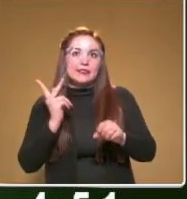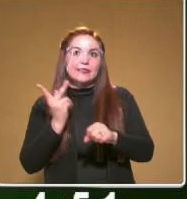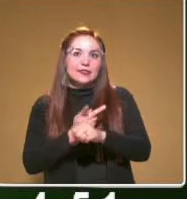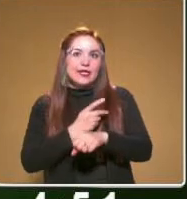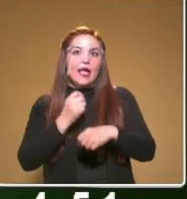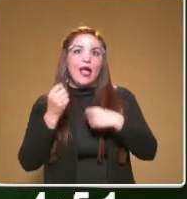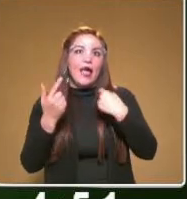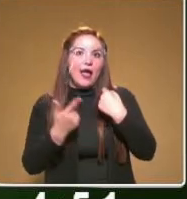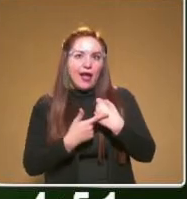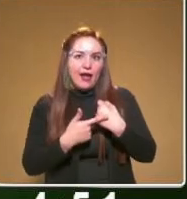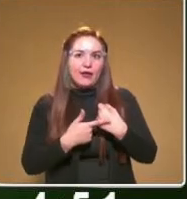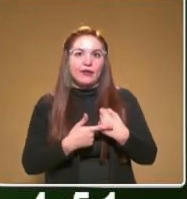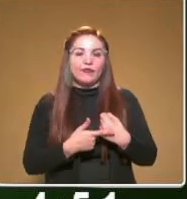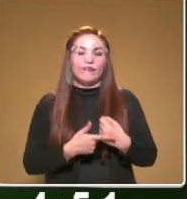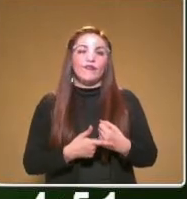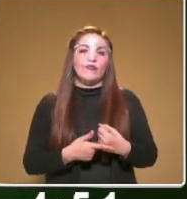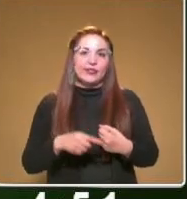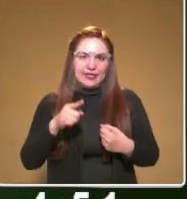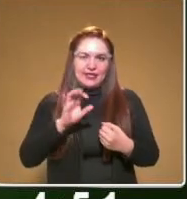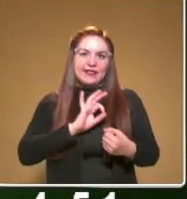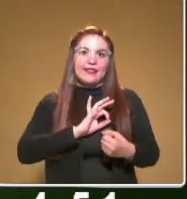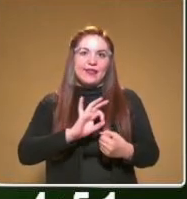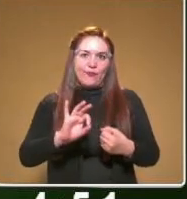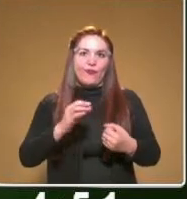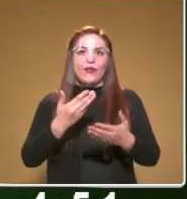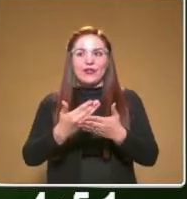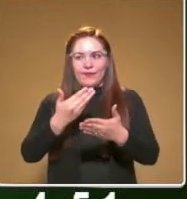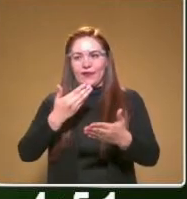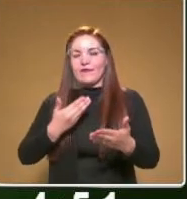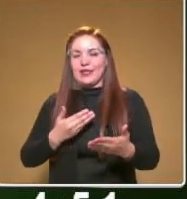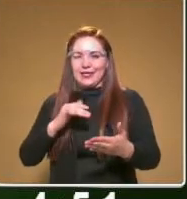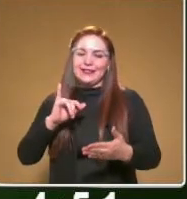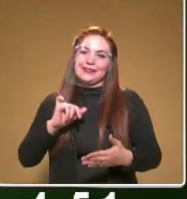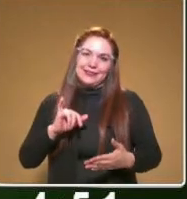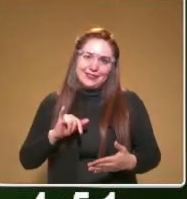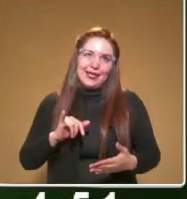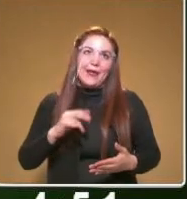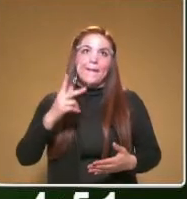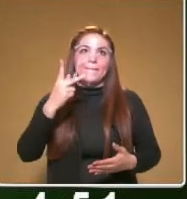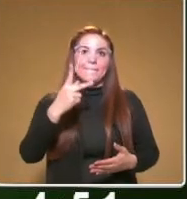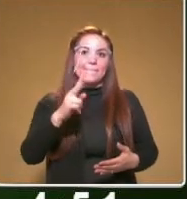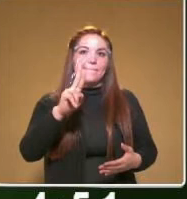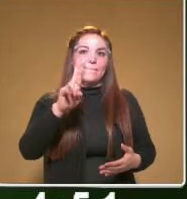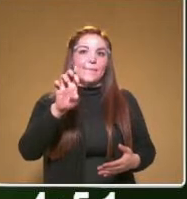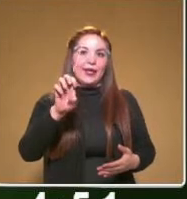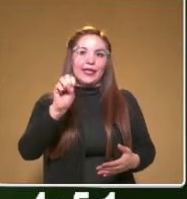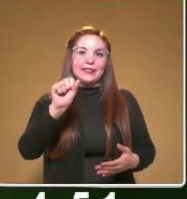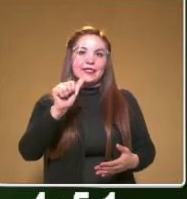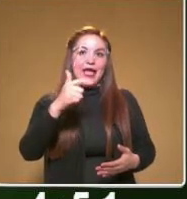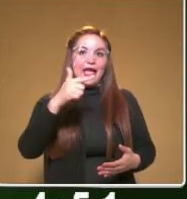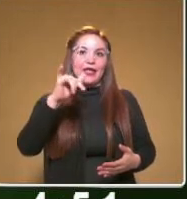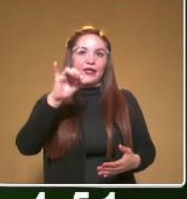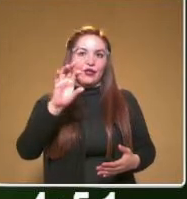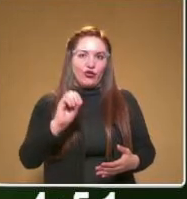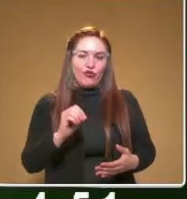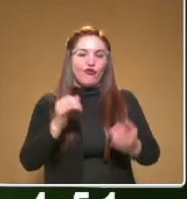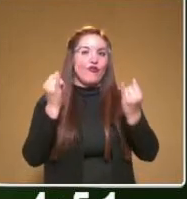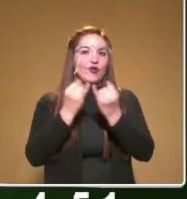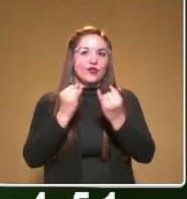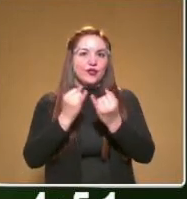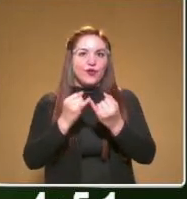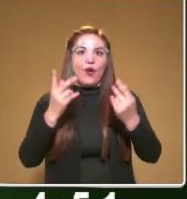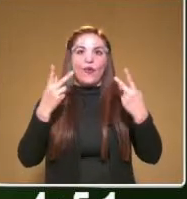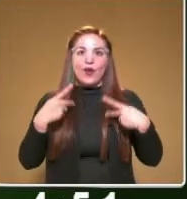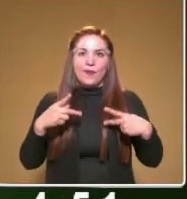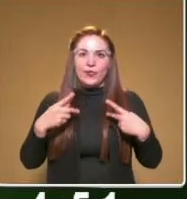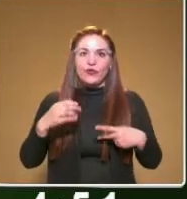en este caso pues fue lo del iceberg. Se puede prevenir una tragedia, ¿verdad? Pero el presagio son señales que le dan a una persona, inclusive si yo quiero cruzar